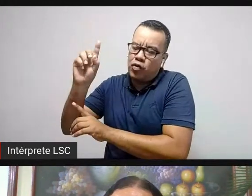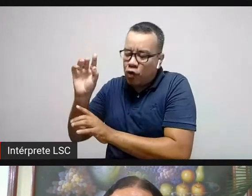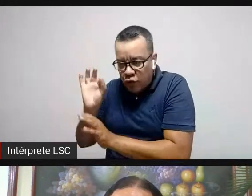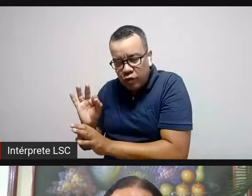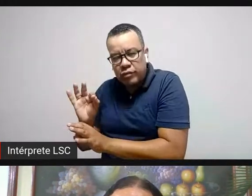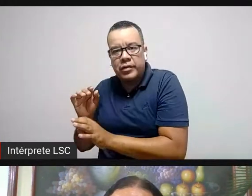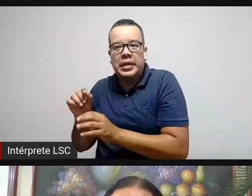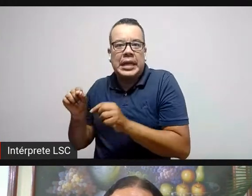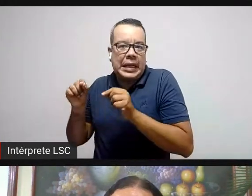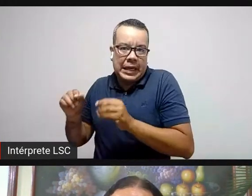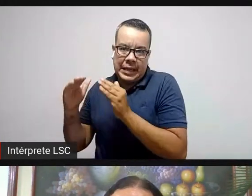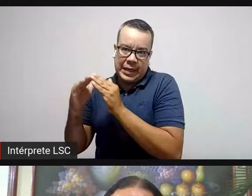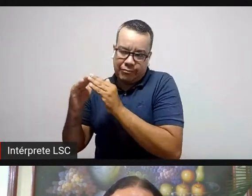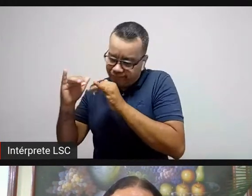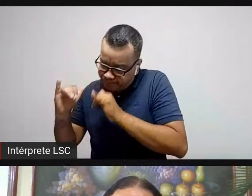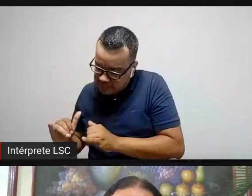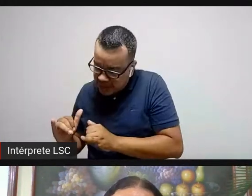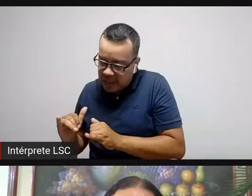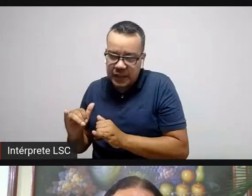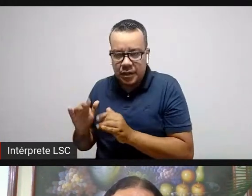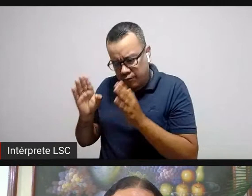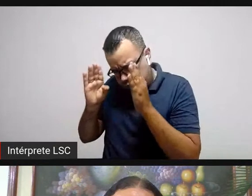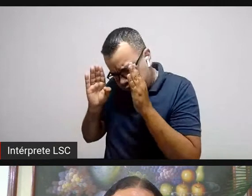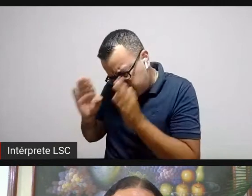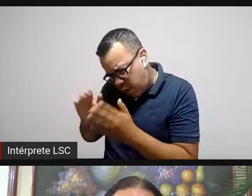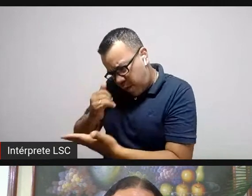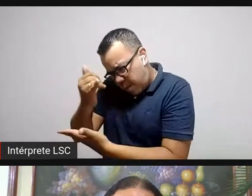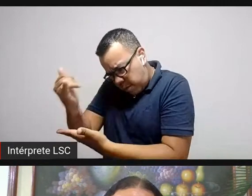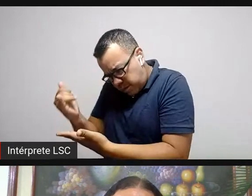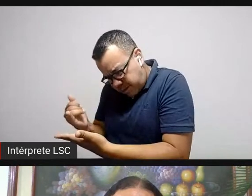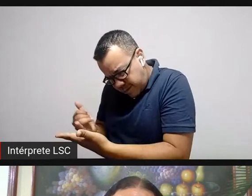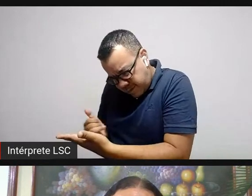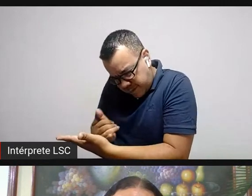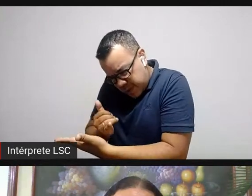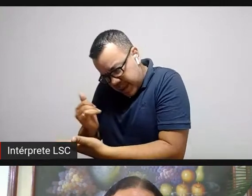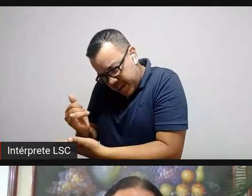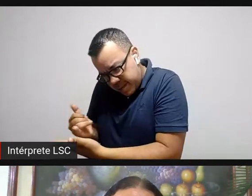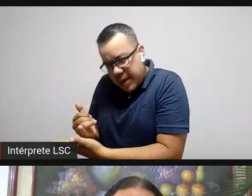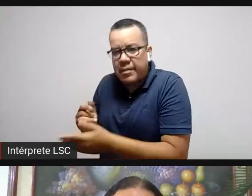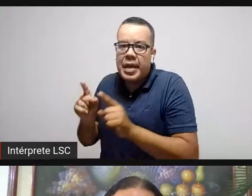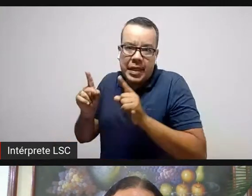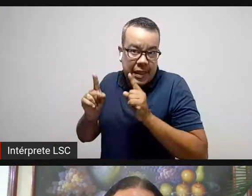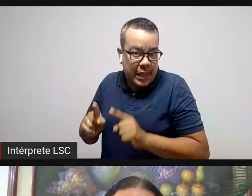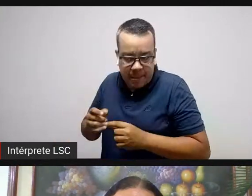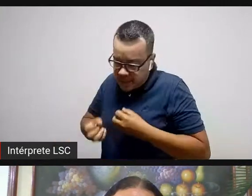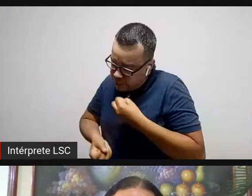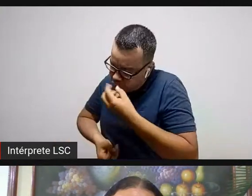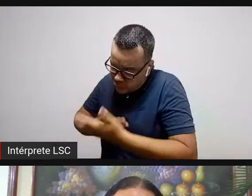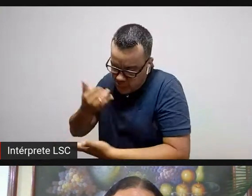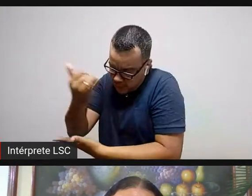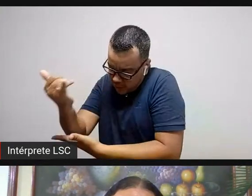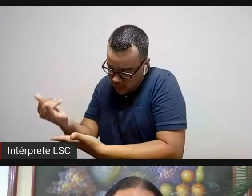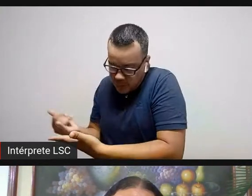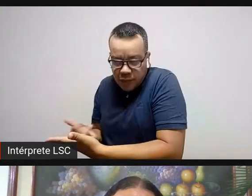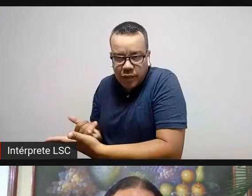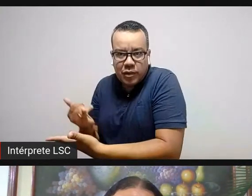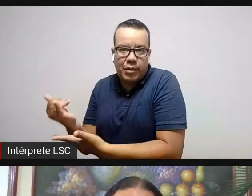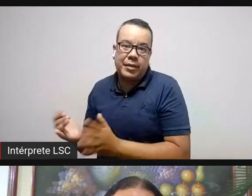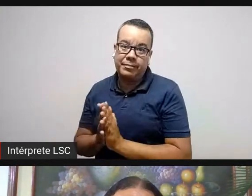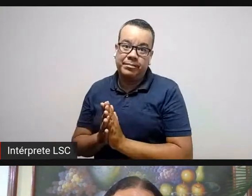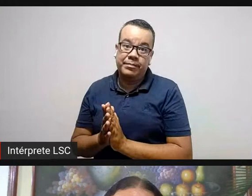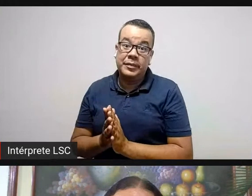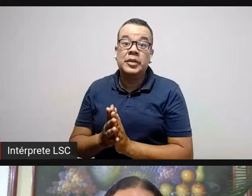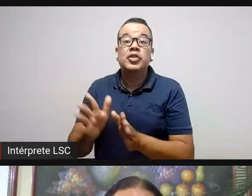y también a compartir su experiencia de ilustración. Así que voy